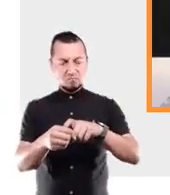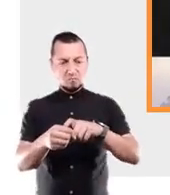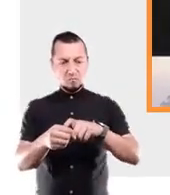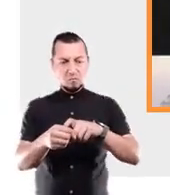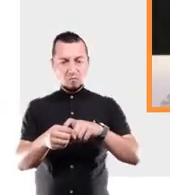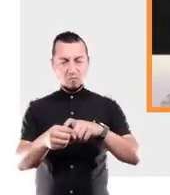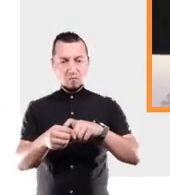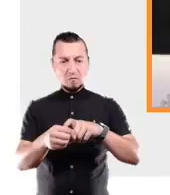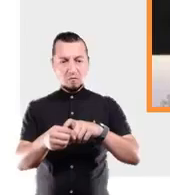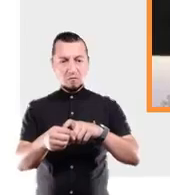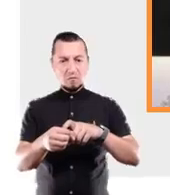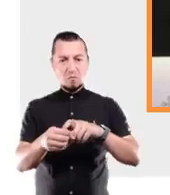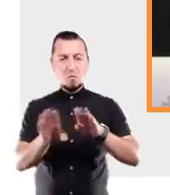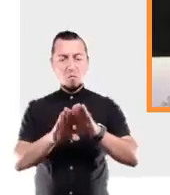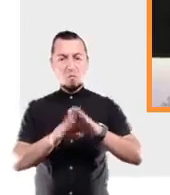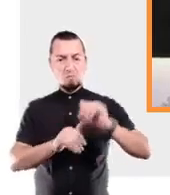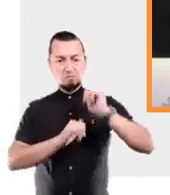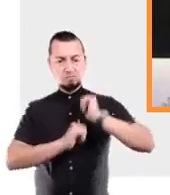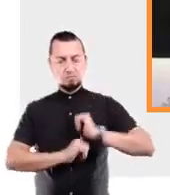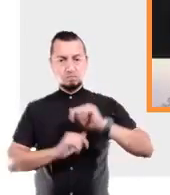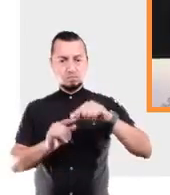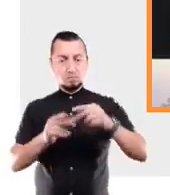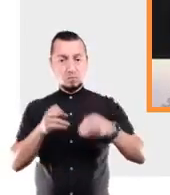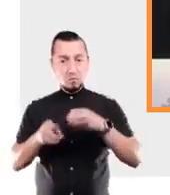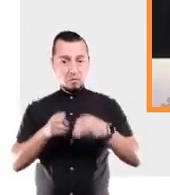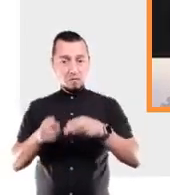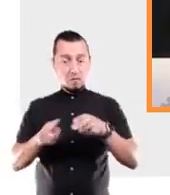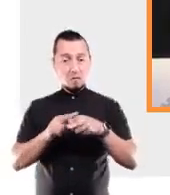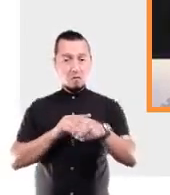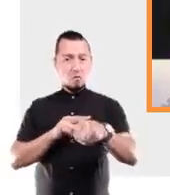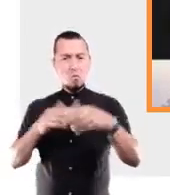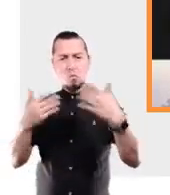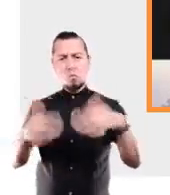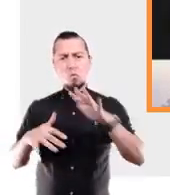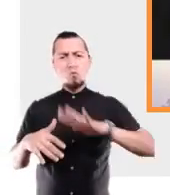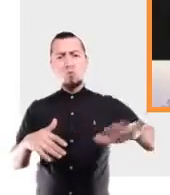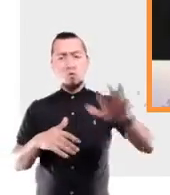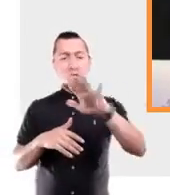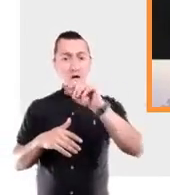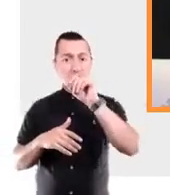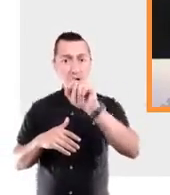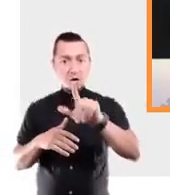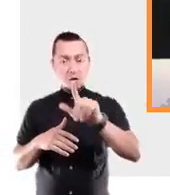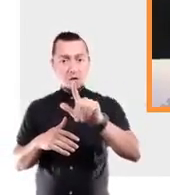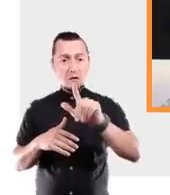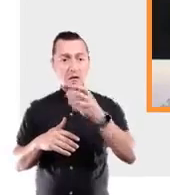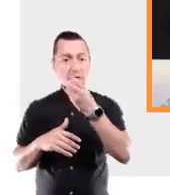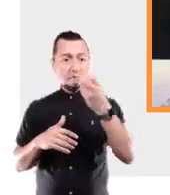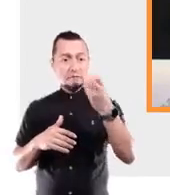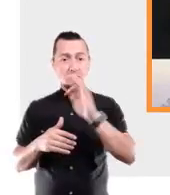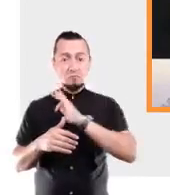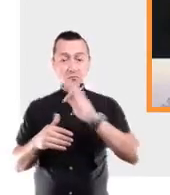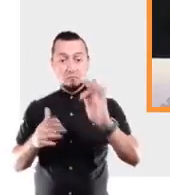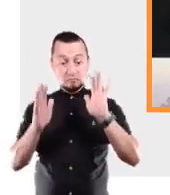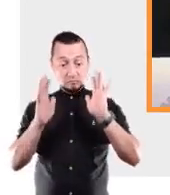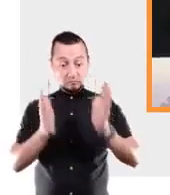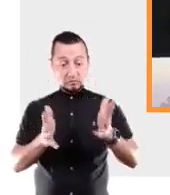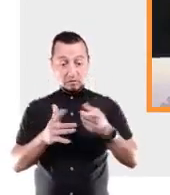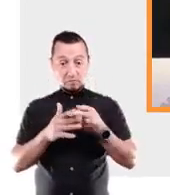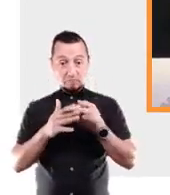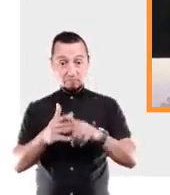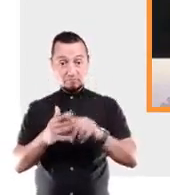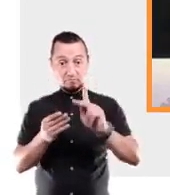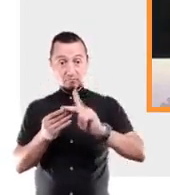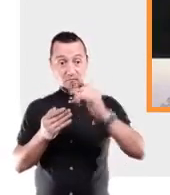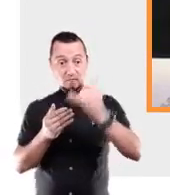El vehículo para mover a cientos de miles de jaliscienses una vez que se ponga a andar este proyecto, pues